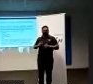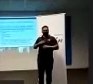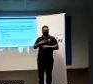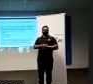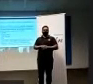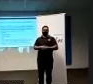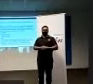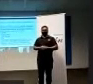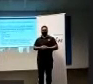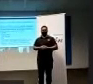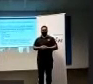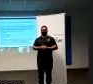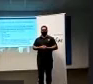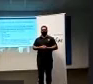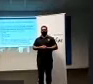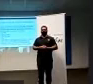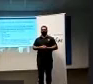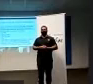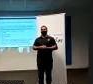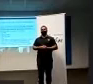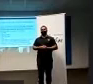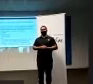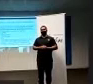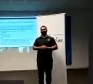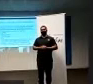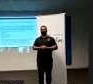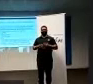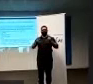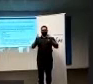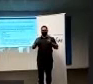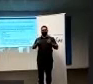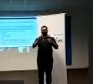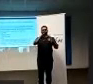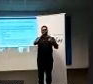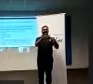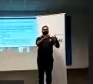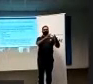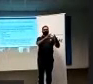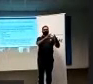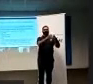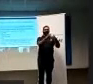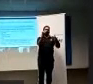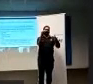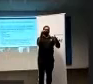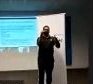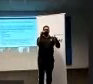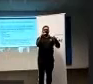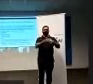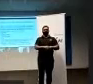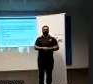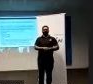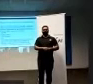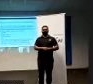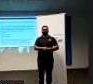También se realizó un estudio en la población de adolescentes. Durante el mes de mayo del 2021, entidades reguladoras de